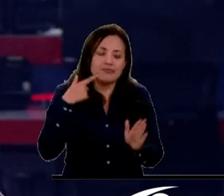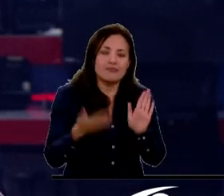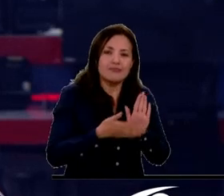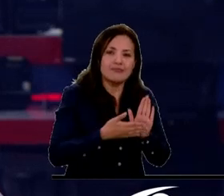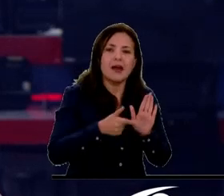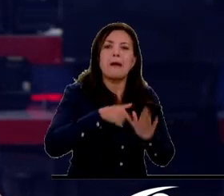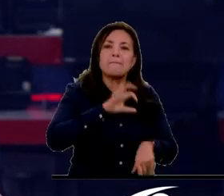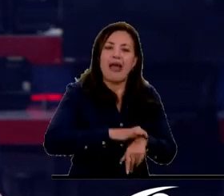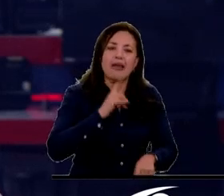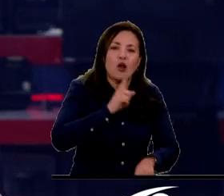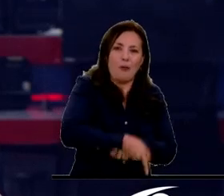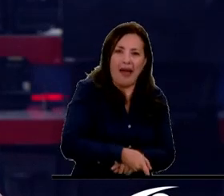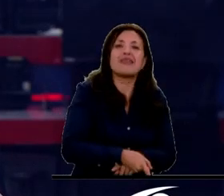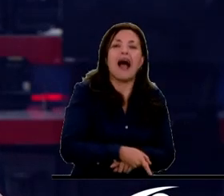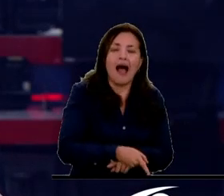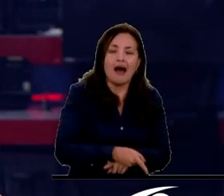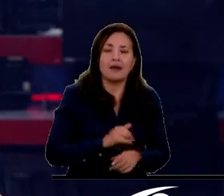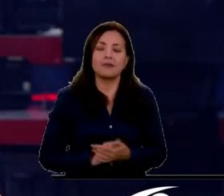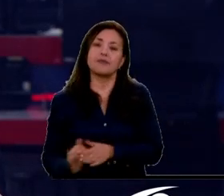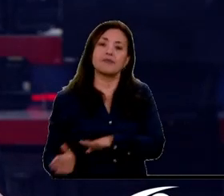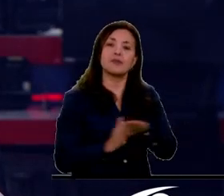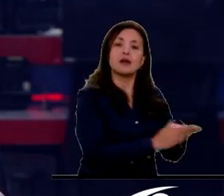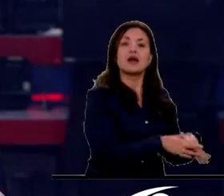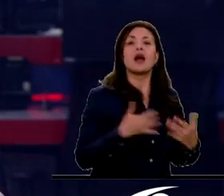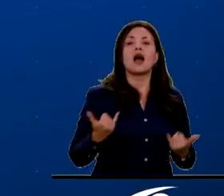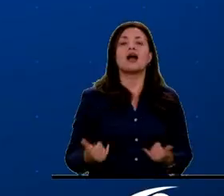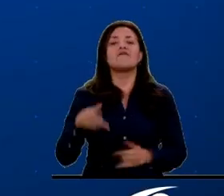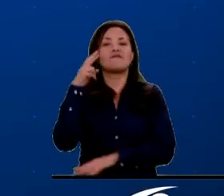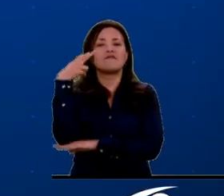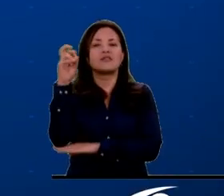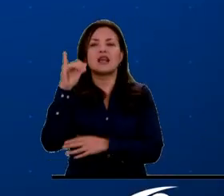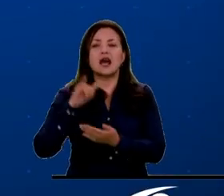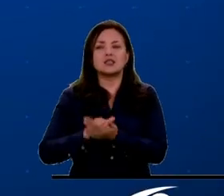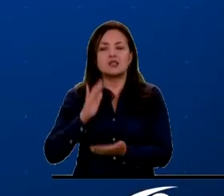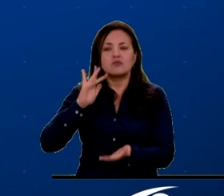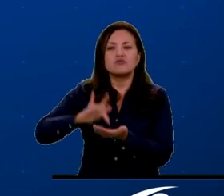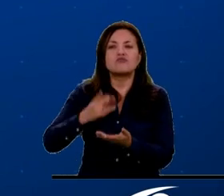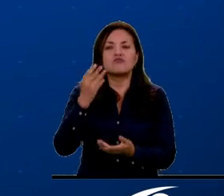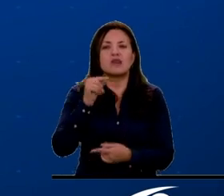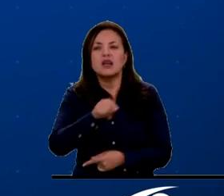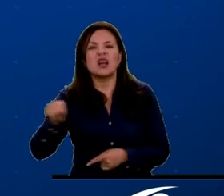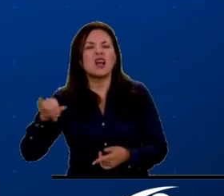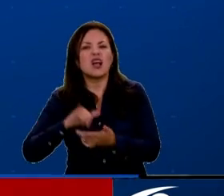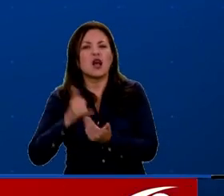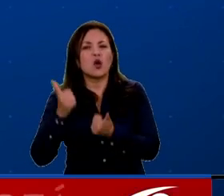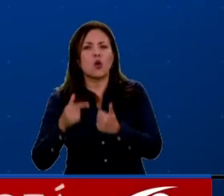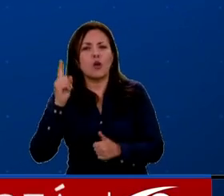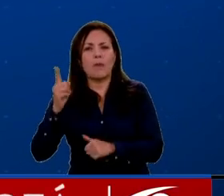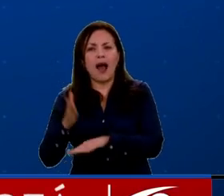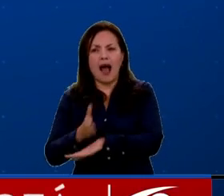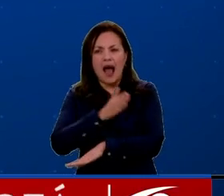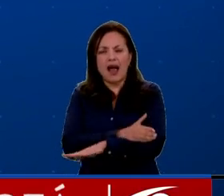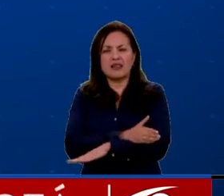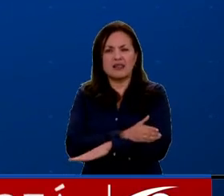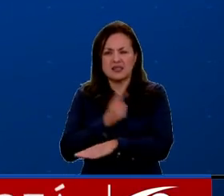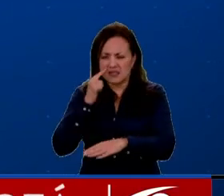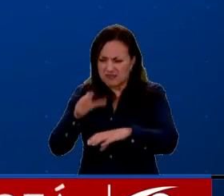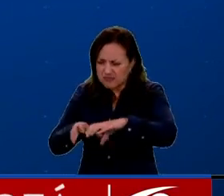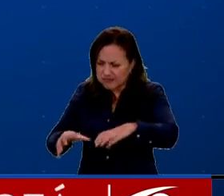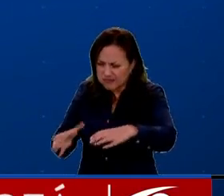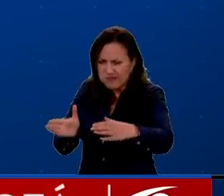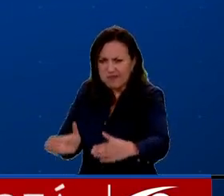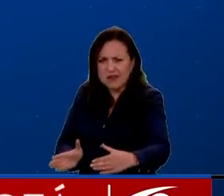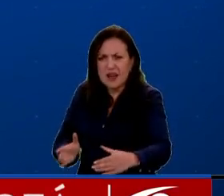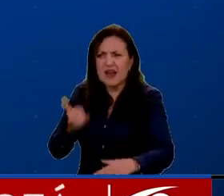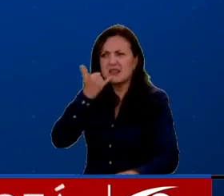La fiscalía incautó varias barras de explosivos en el centro de Bogotá. Agentes del CTI atendieron una llamada ante un paquete sospechoso